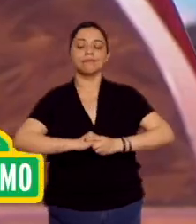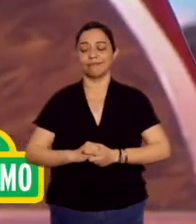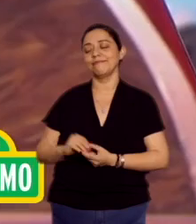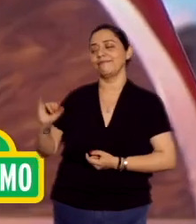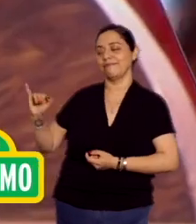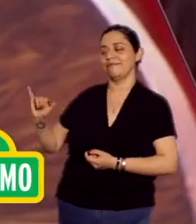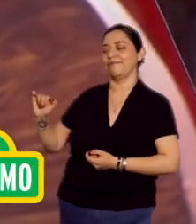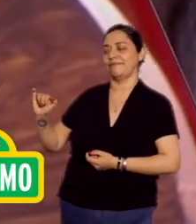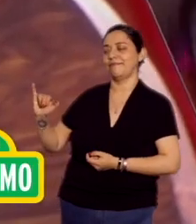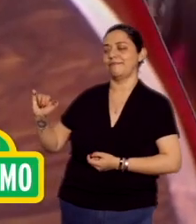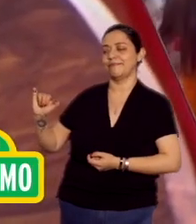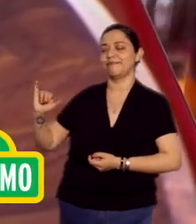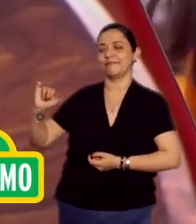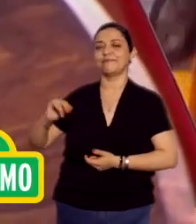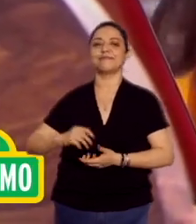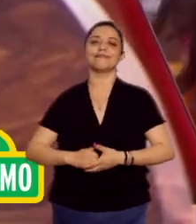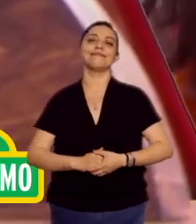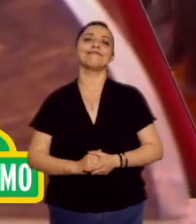Sí.